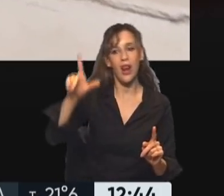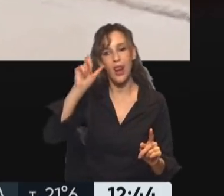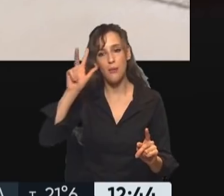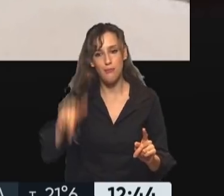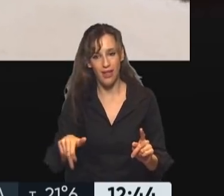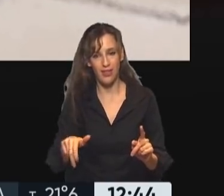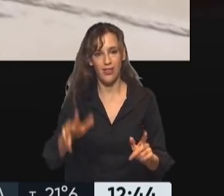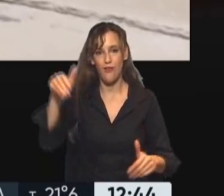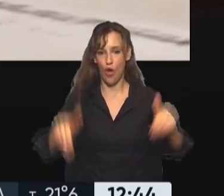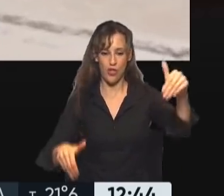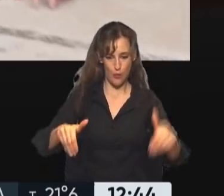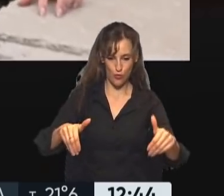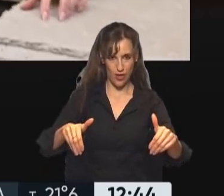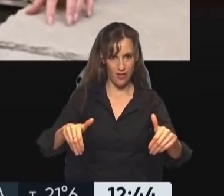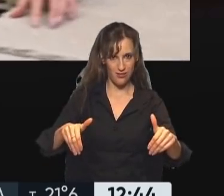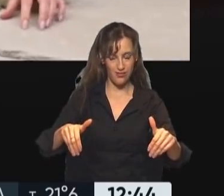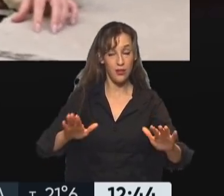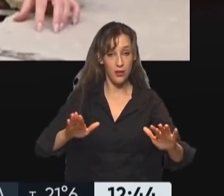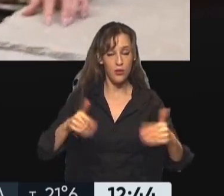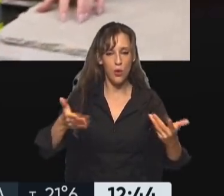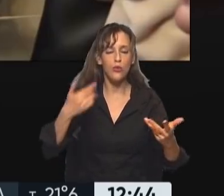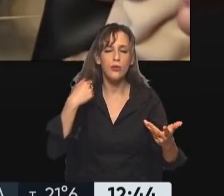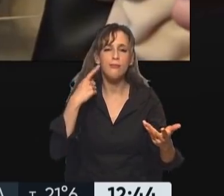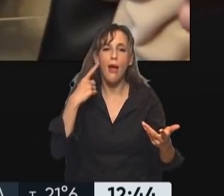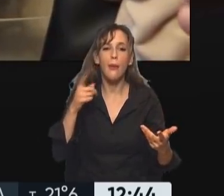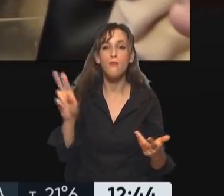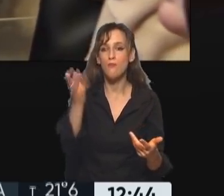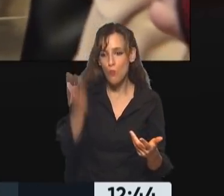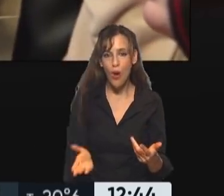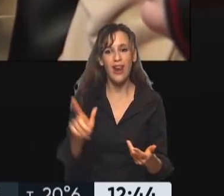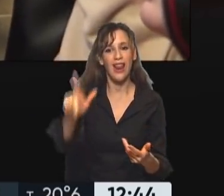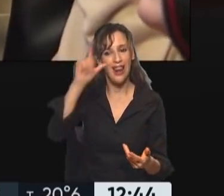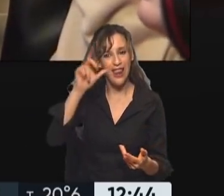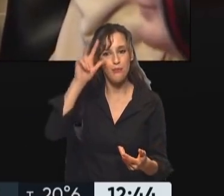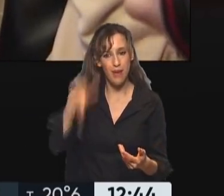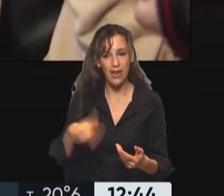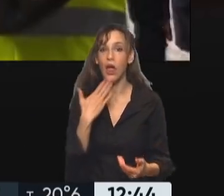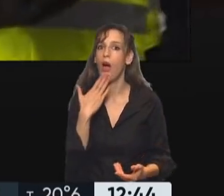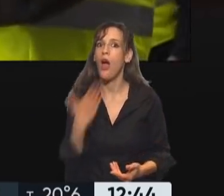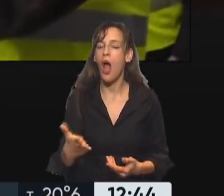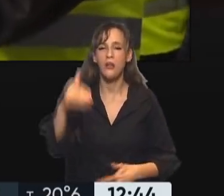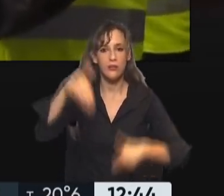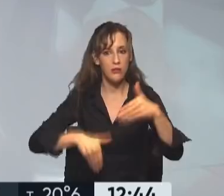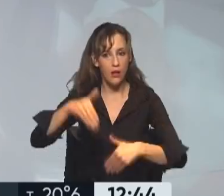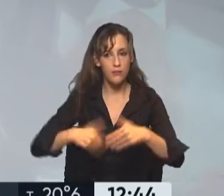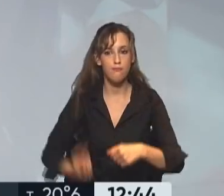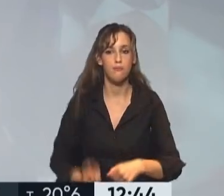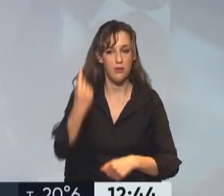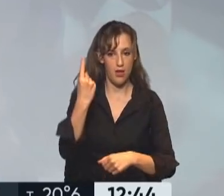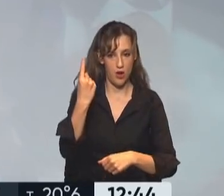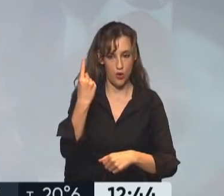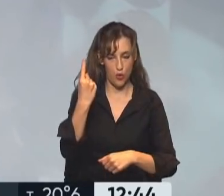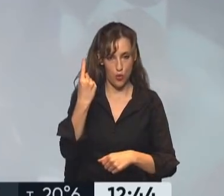pregunta para la segunda vuelta es si Marine Le Pen, gracias a esta campaña de primera vuelta que hizo centrada en un